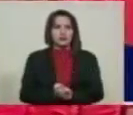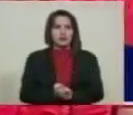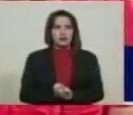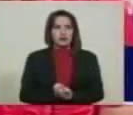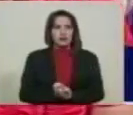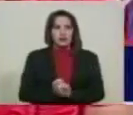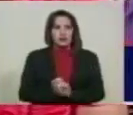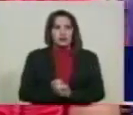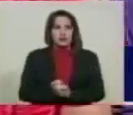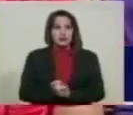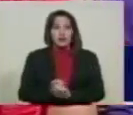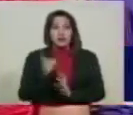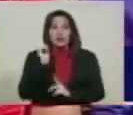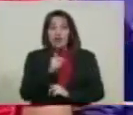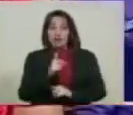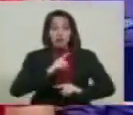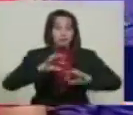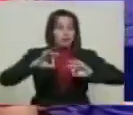Nosotros tenemos que preparar,